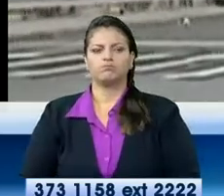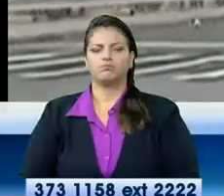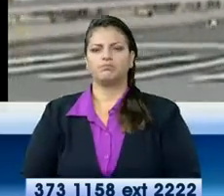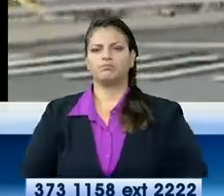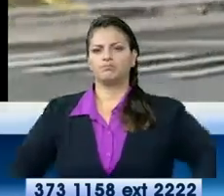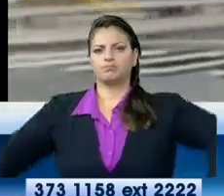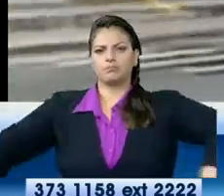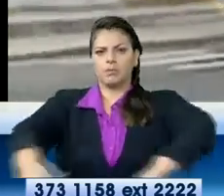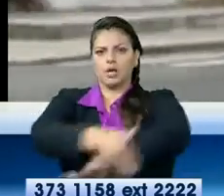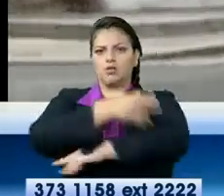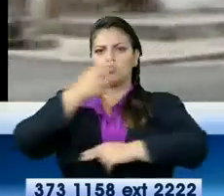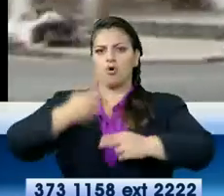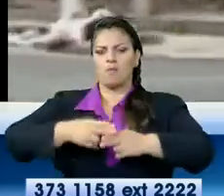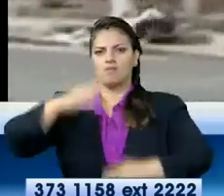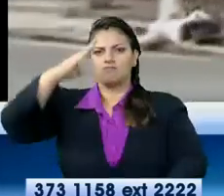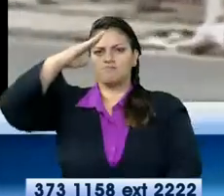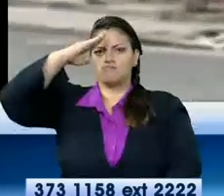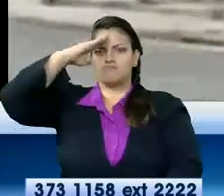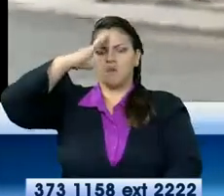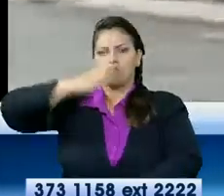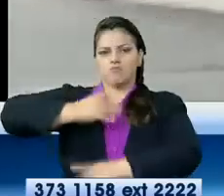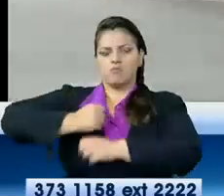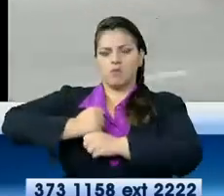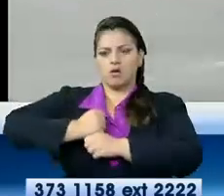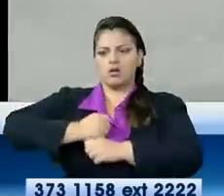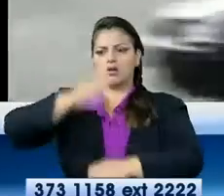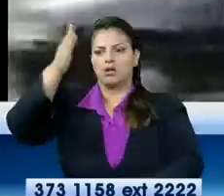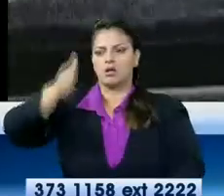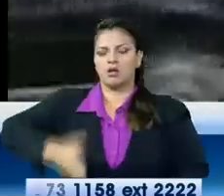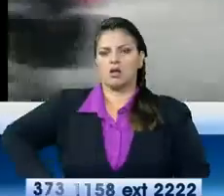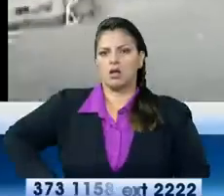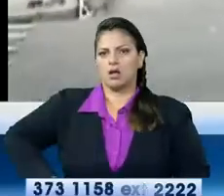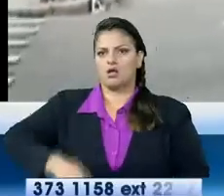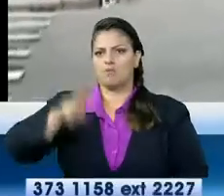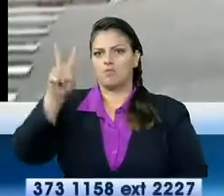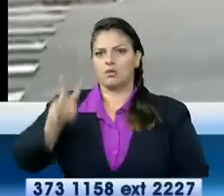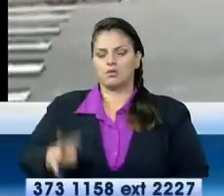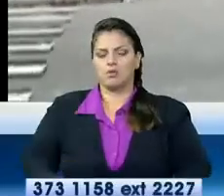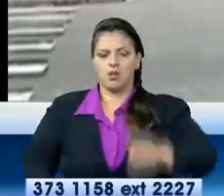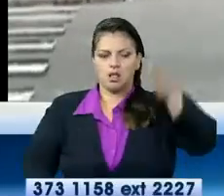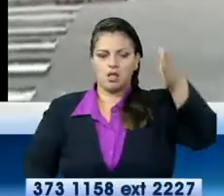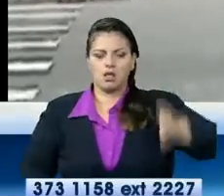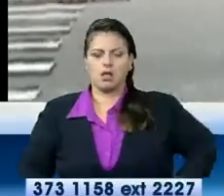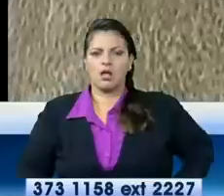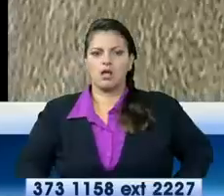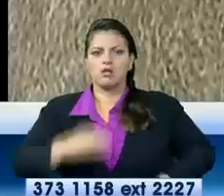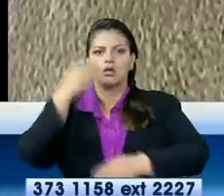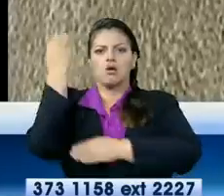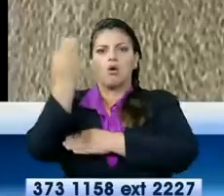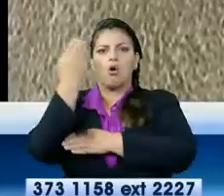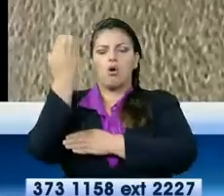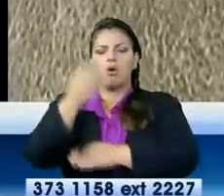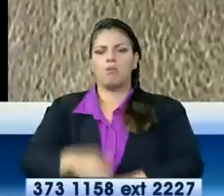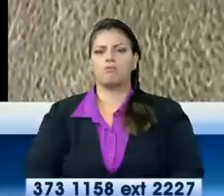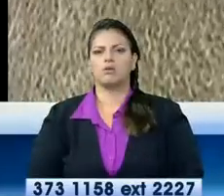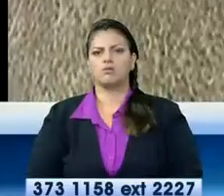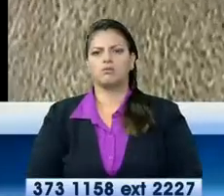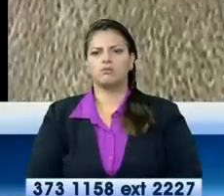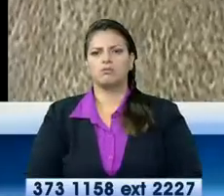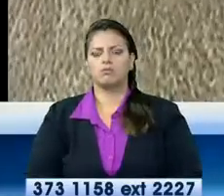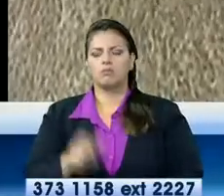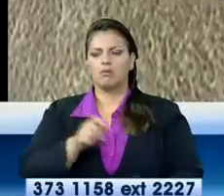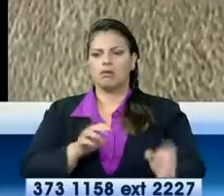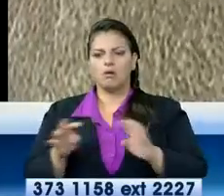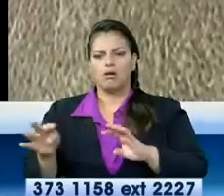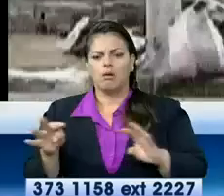del Ejército, entre Venezuela y Colombia, en el suroeste de Guayaquil, están sorprendidos por lo que ocurrió aquí cuando casi era